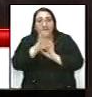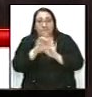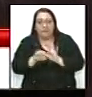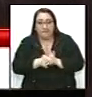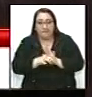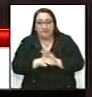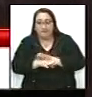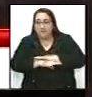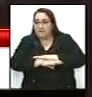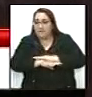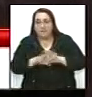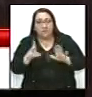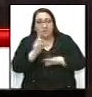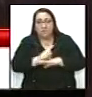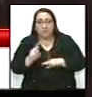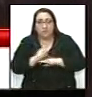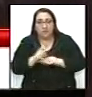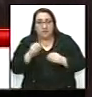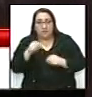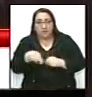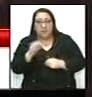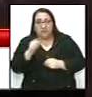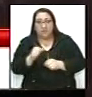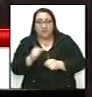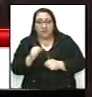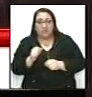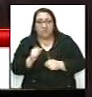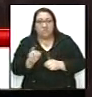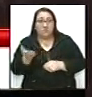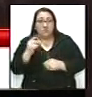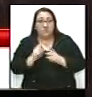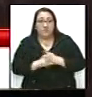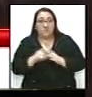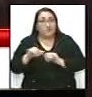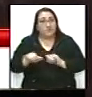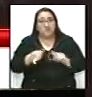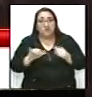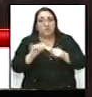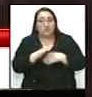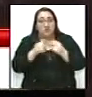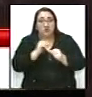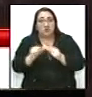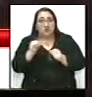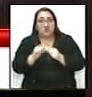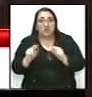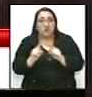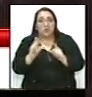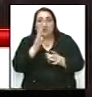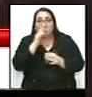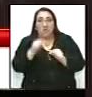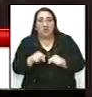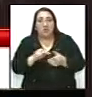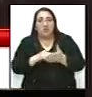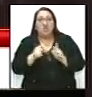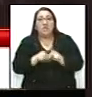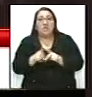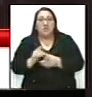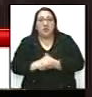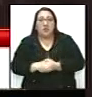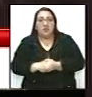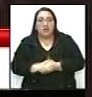Constitución, nada de ley de desarrollo, porque ahí sí van a empezar a manipular los números, y no solamente eso, sino que además,